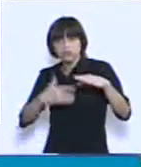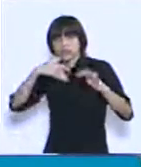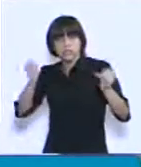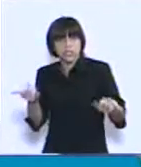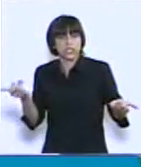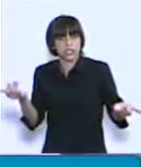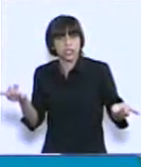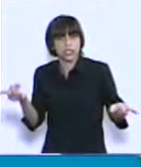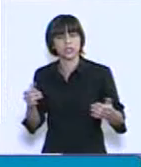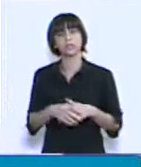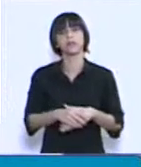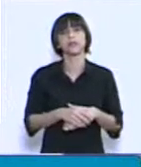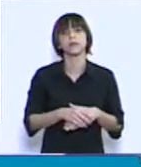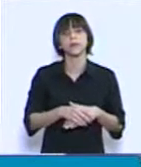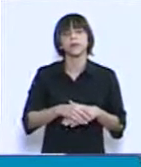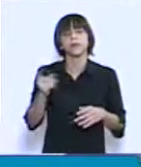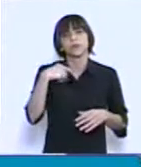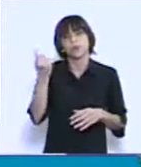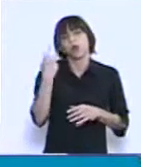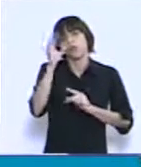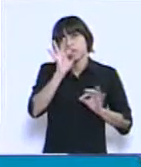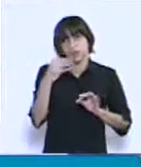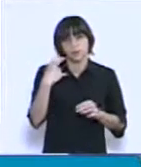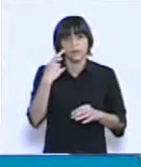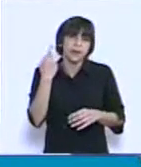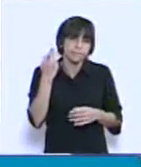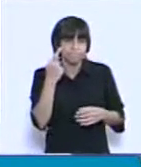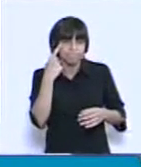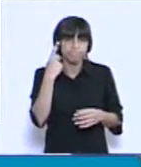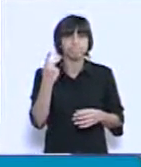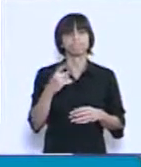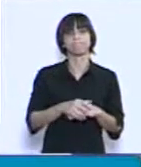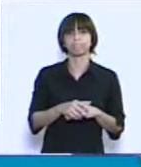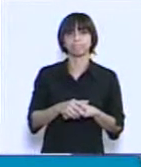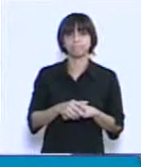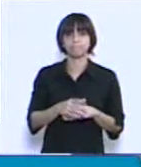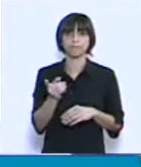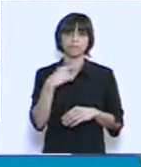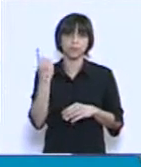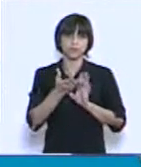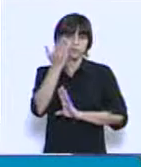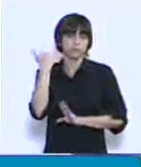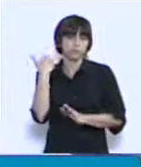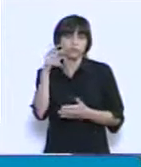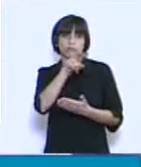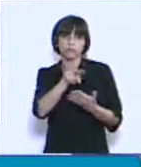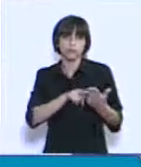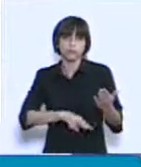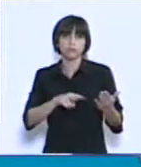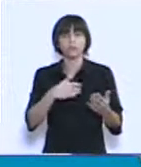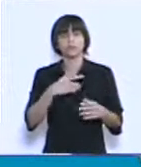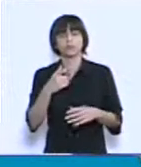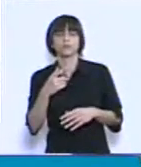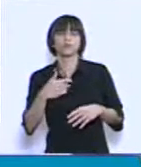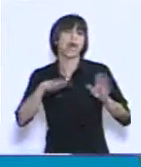también en este proyecto? Nosotros, cuando miramos el NEA